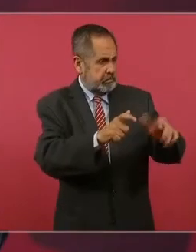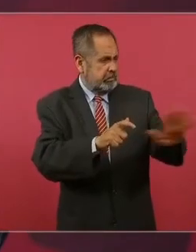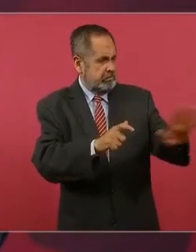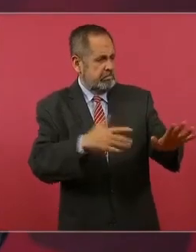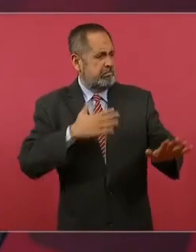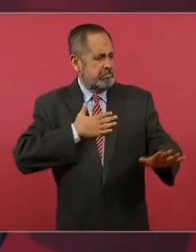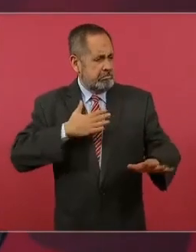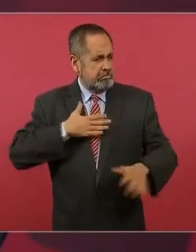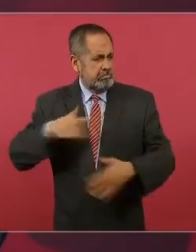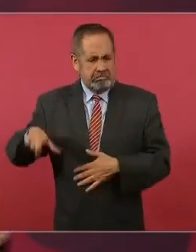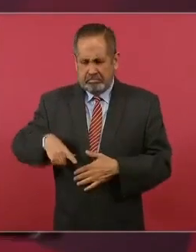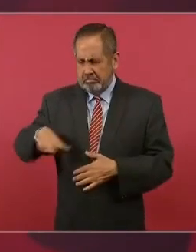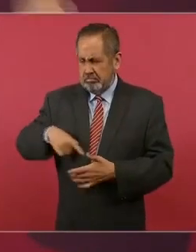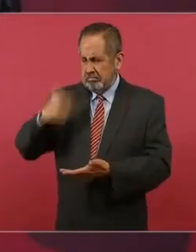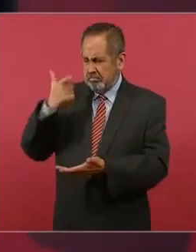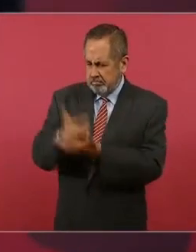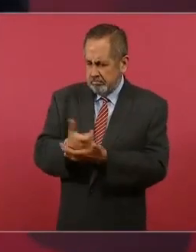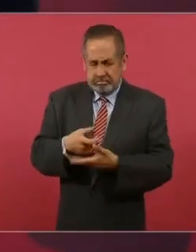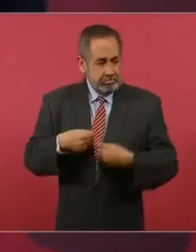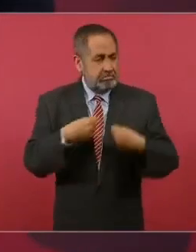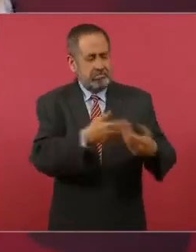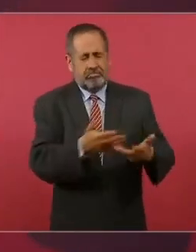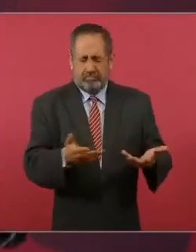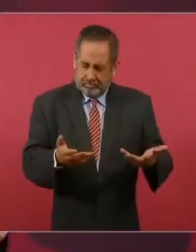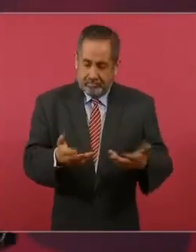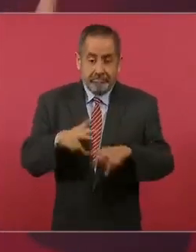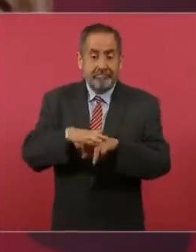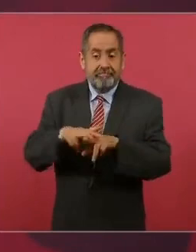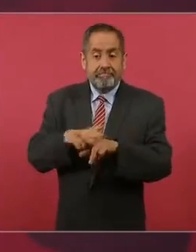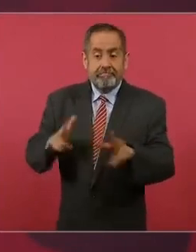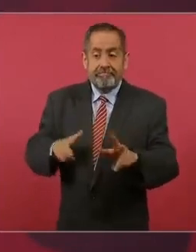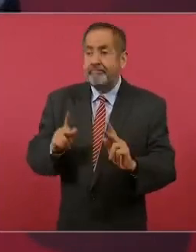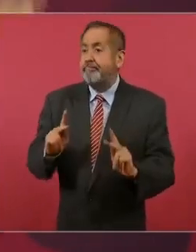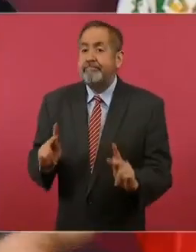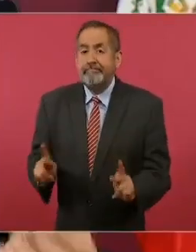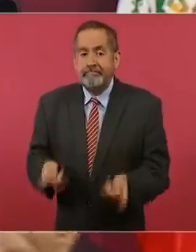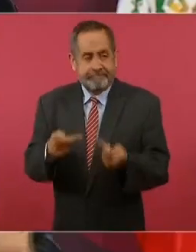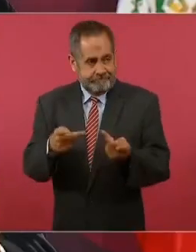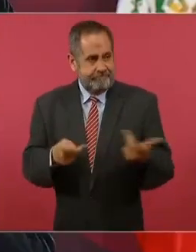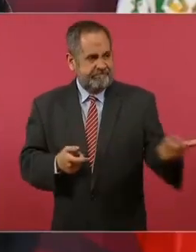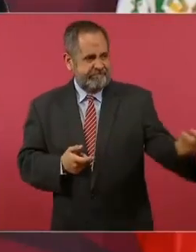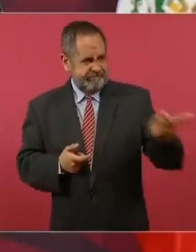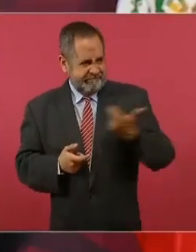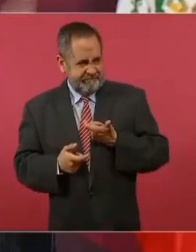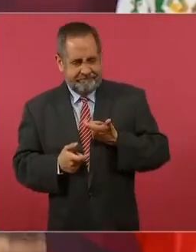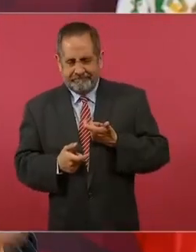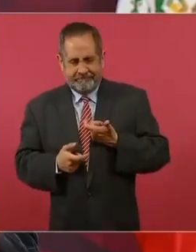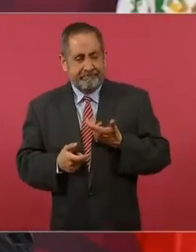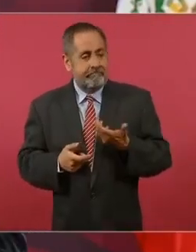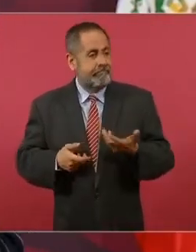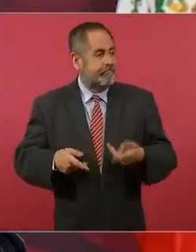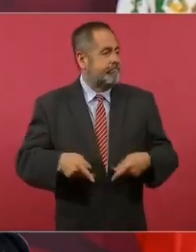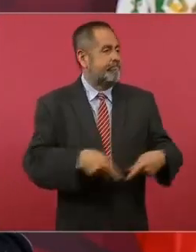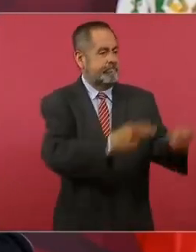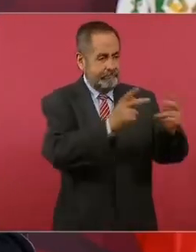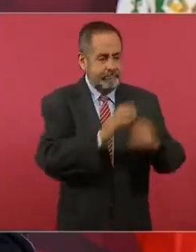privadas en deuda pública, el que vendió los ferrocarriles y se fue a trabajar a una empresa